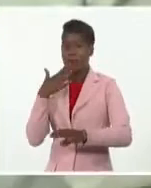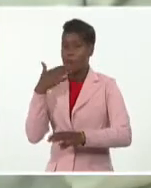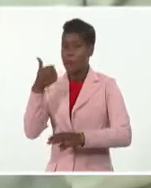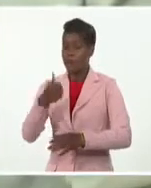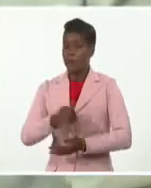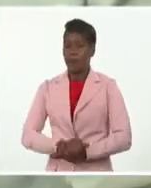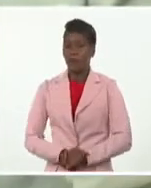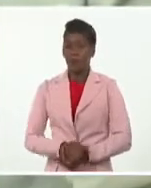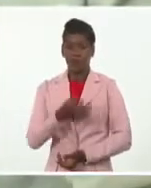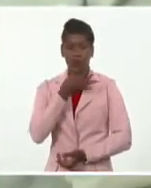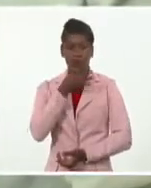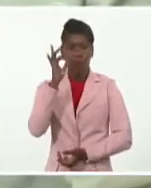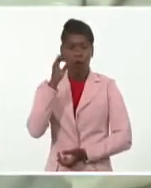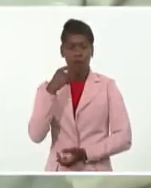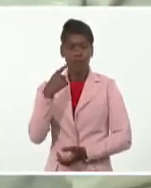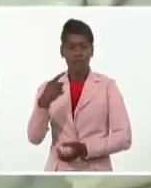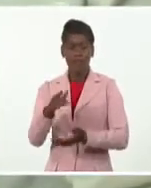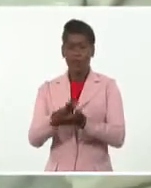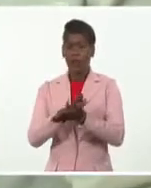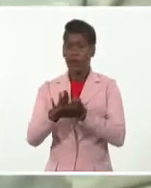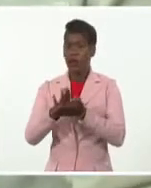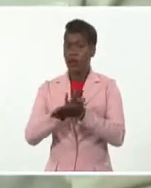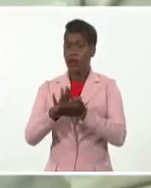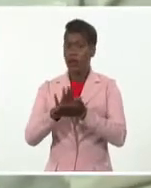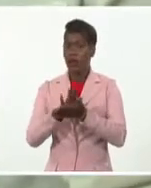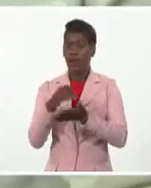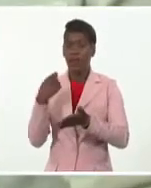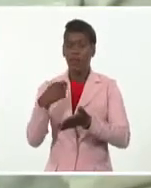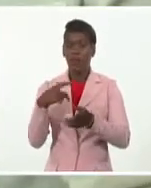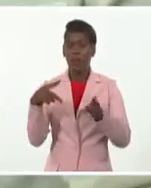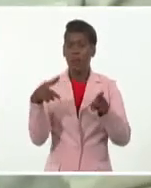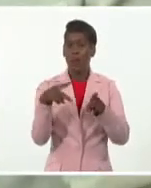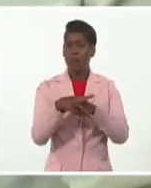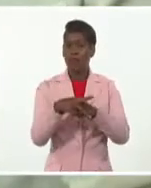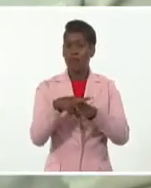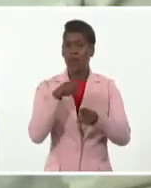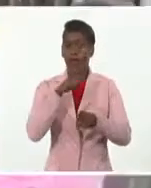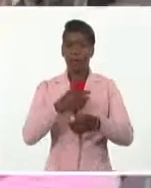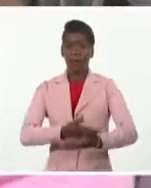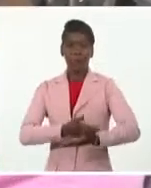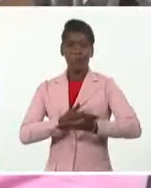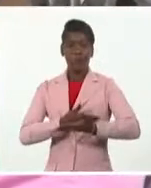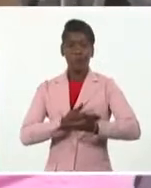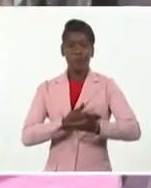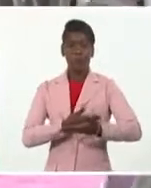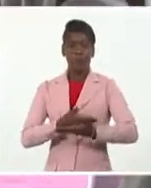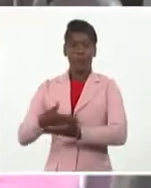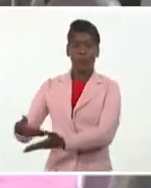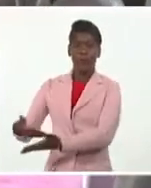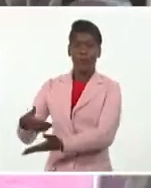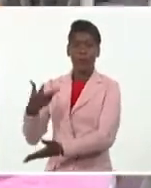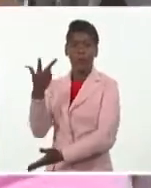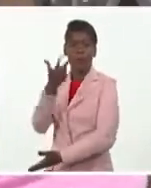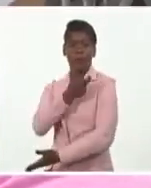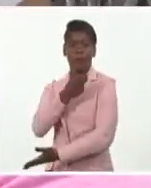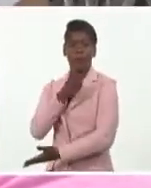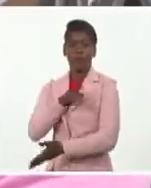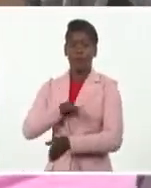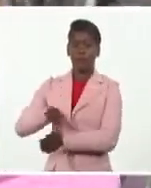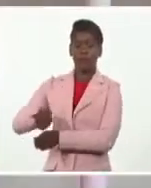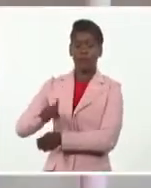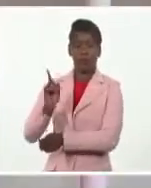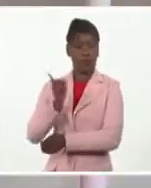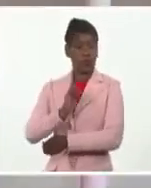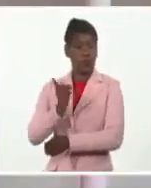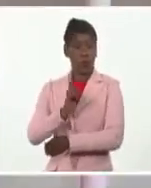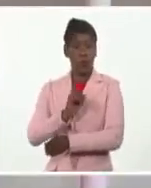se ha recomendado oficialmente que haya una interrupción de la lactancia materna para que las madres se vacunen. Que si alguna madre lo